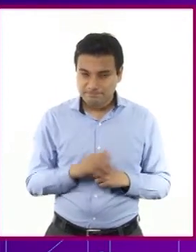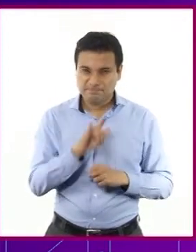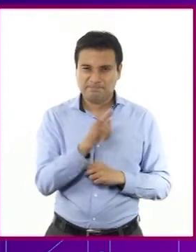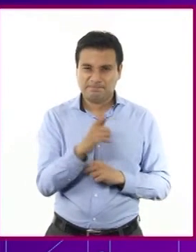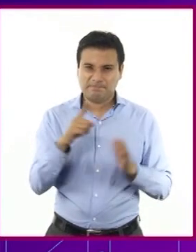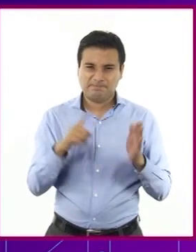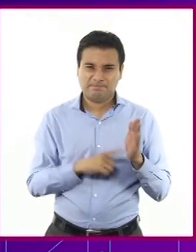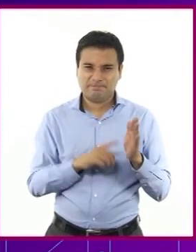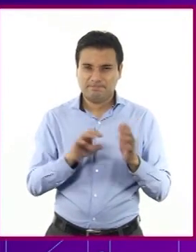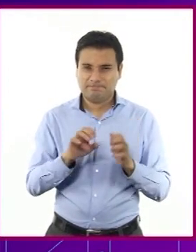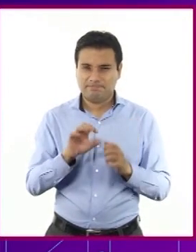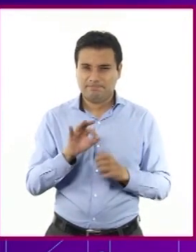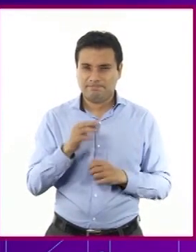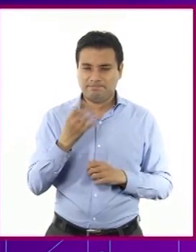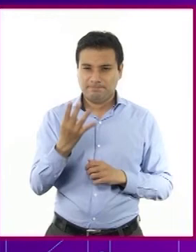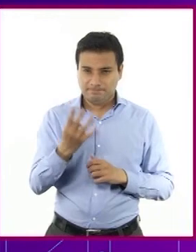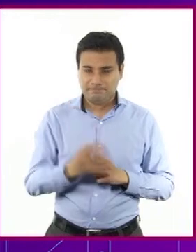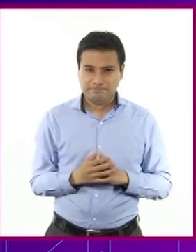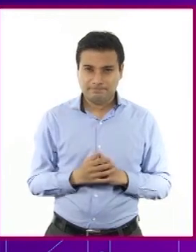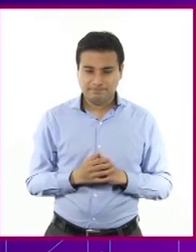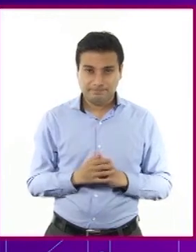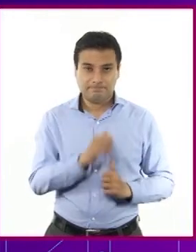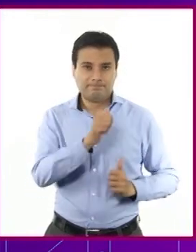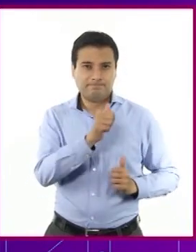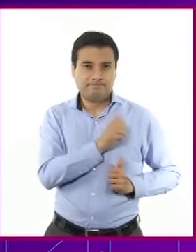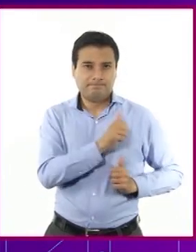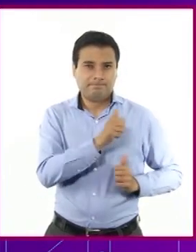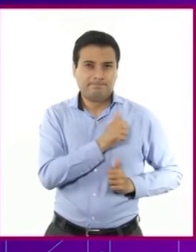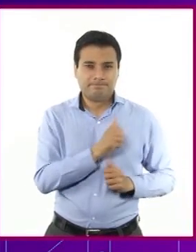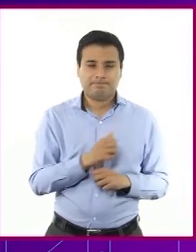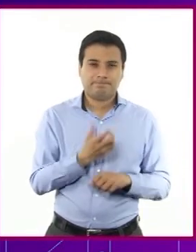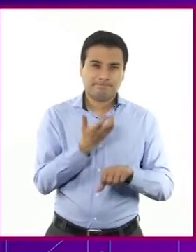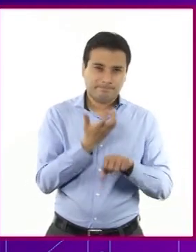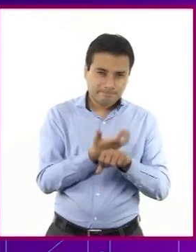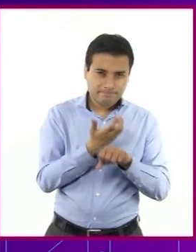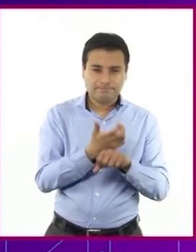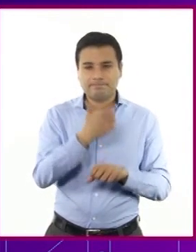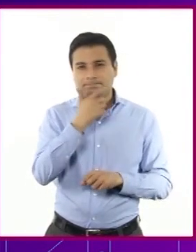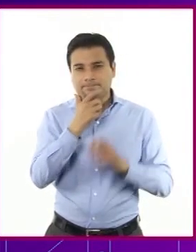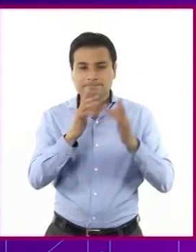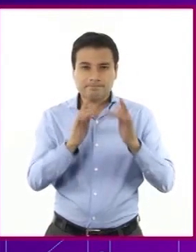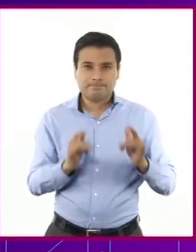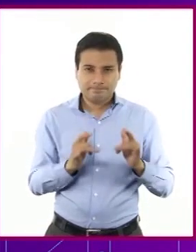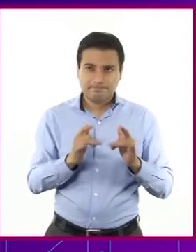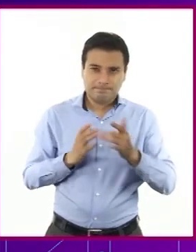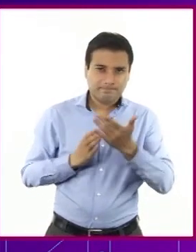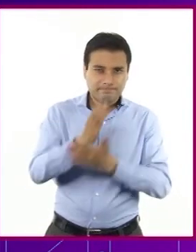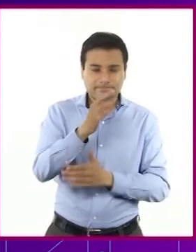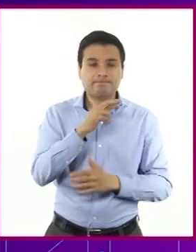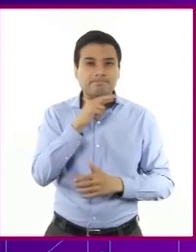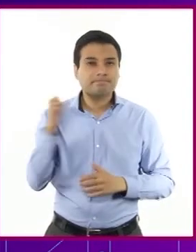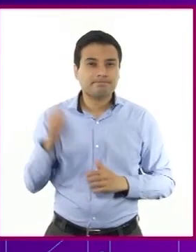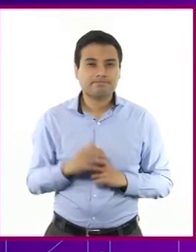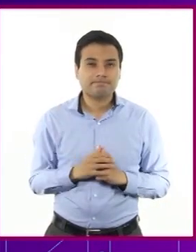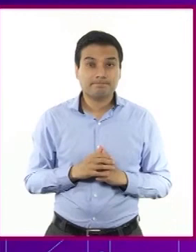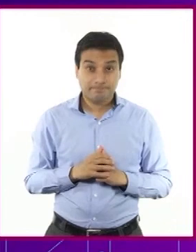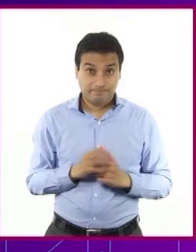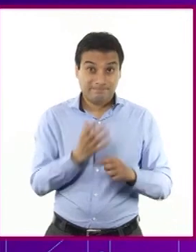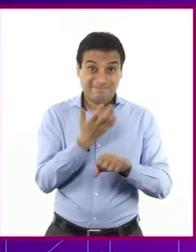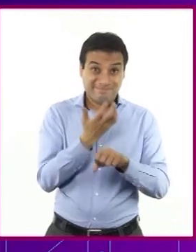de 1944, las tropas aliadas liberaron Roma. Tropas británicas y de Estados